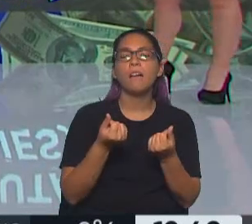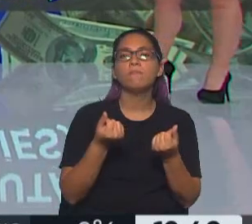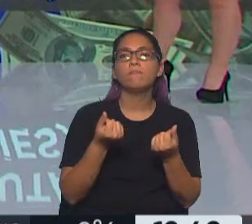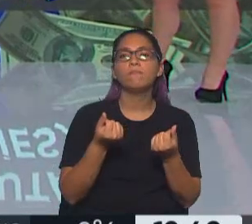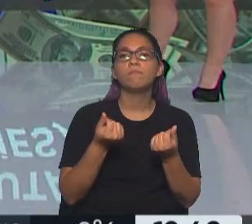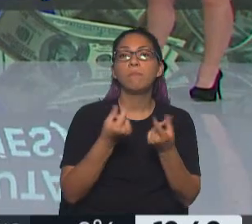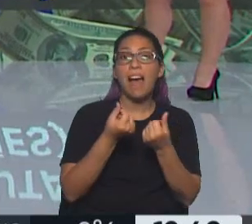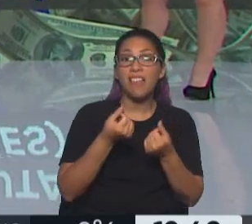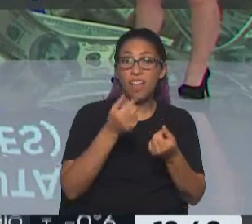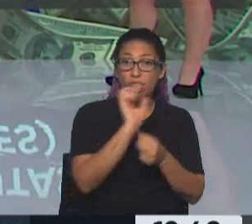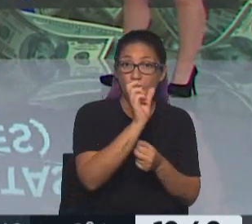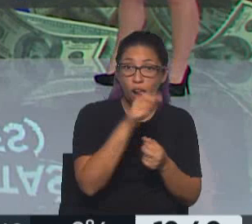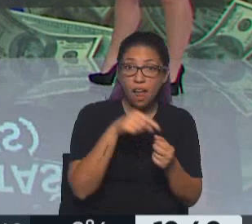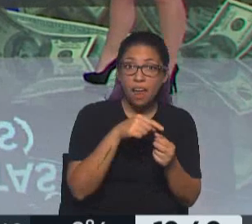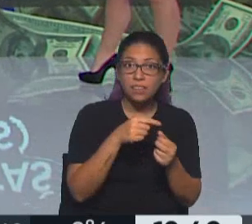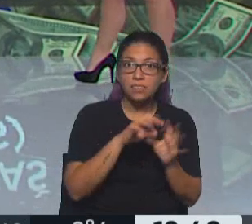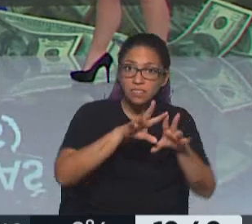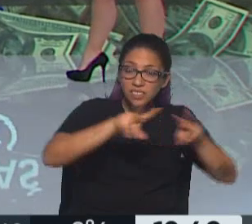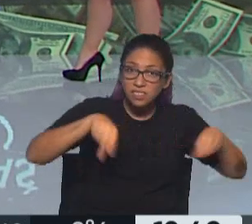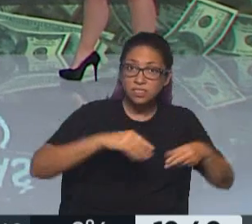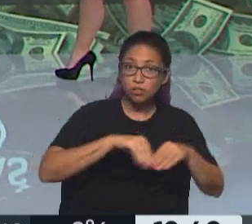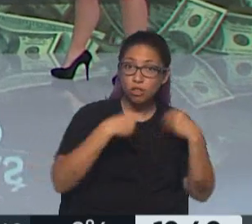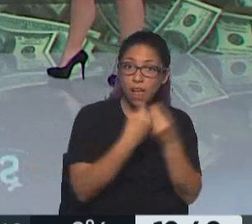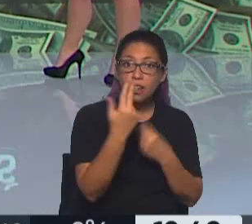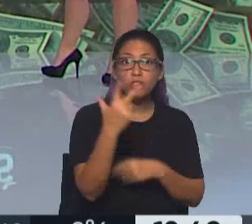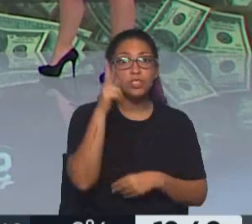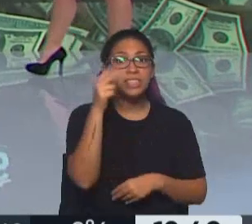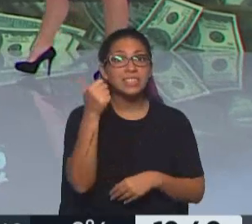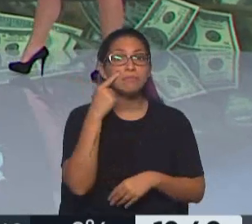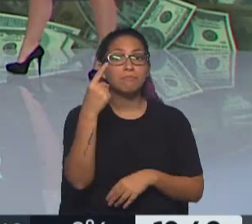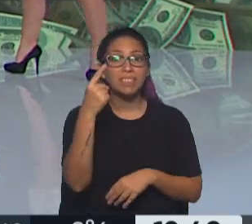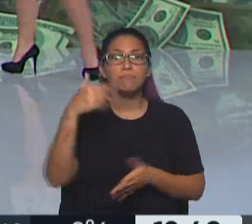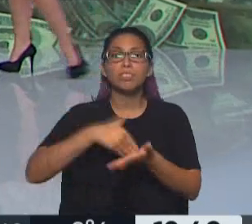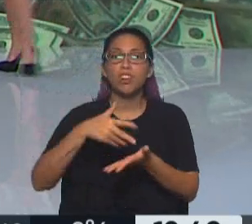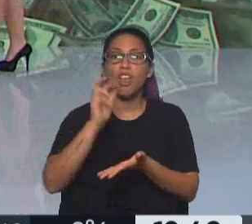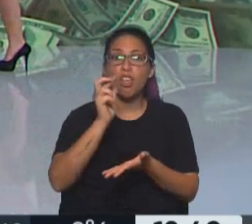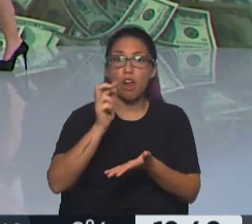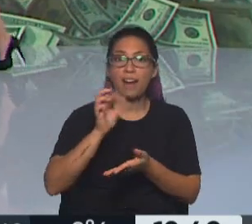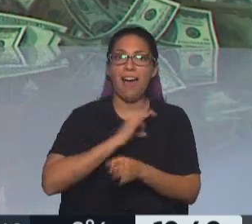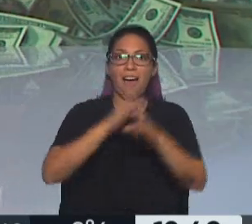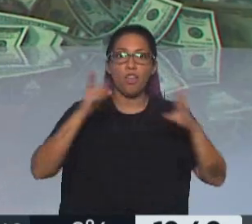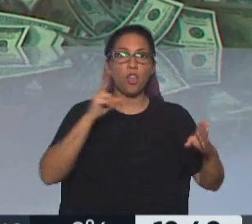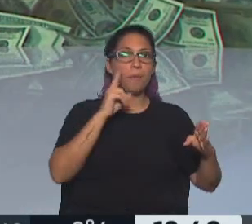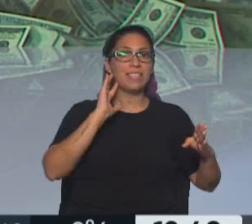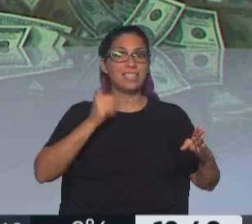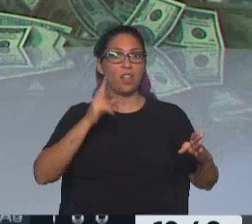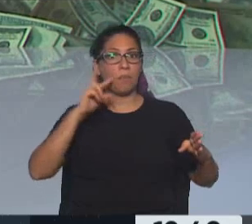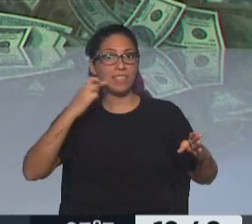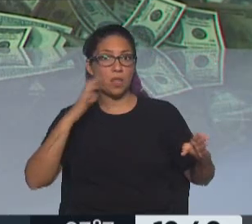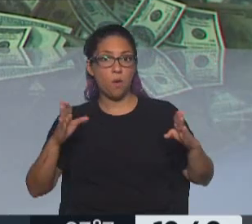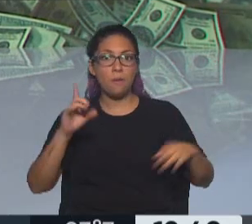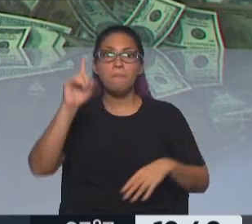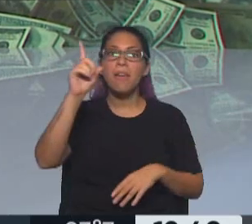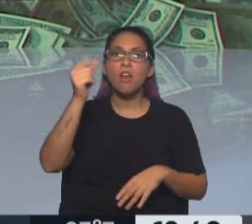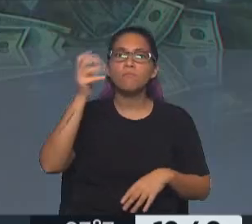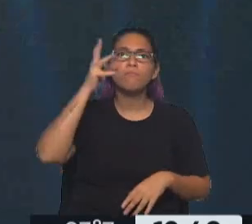activos en moneda extranjera, fue de 86.000 millones de dólares en el periodo 2016-2019. ¿Saben cuánto fue el superávit